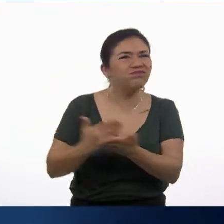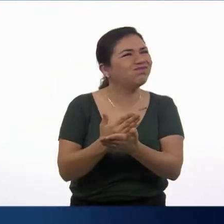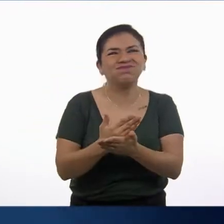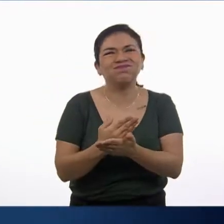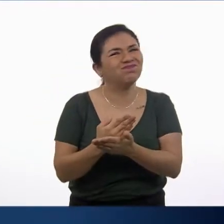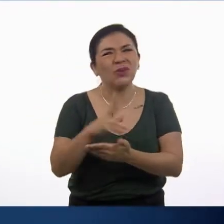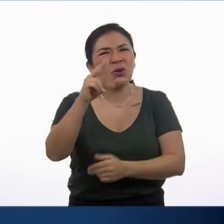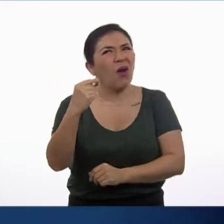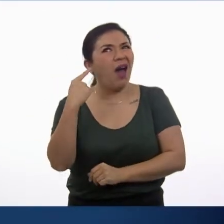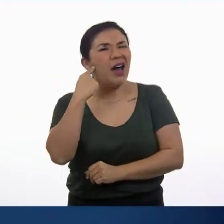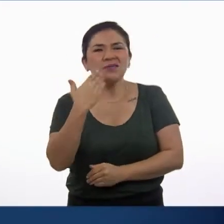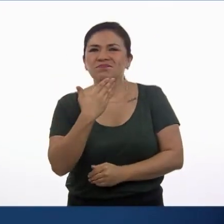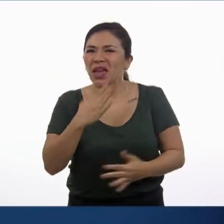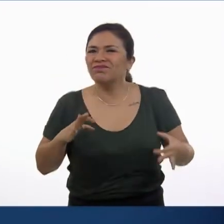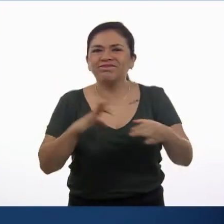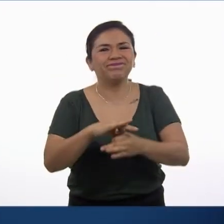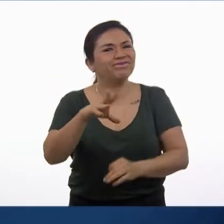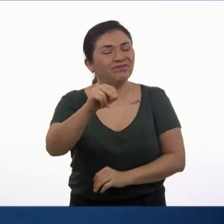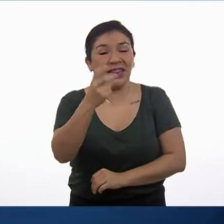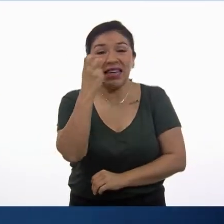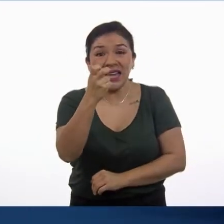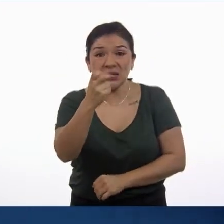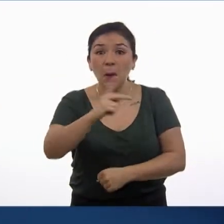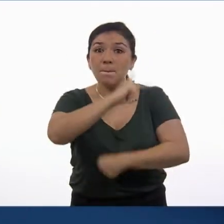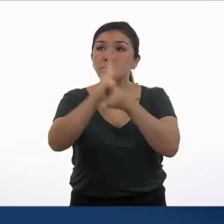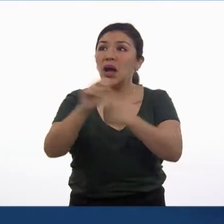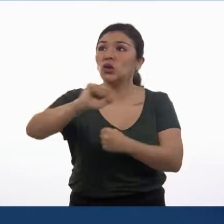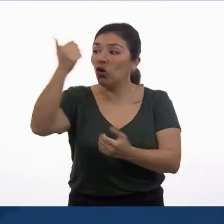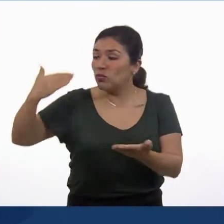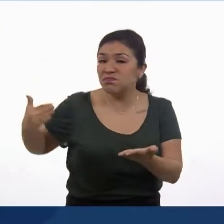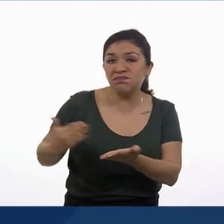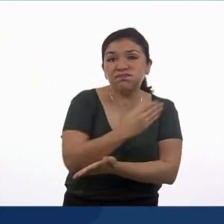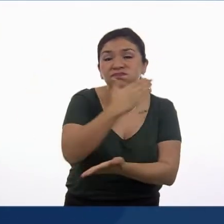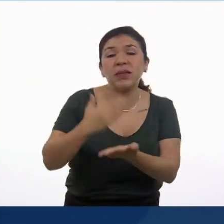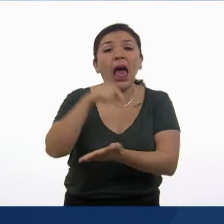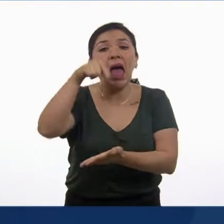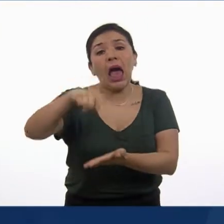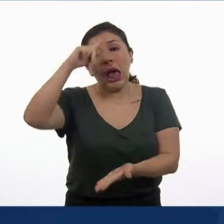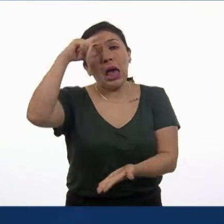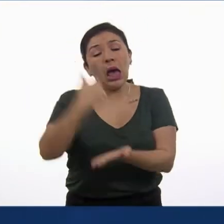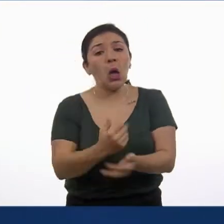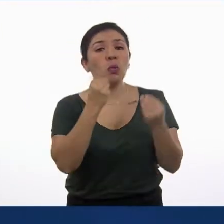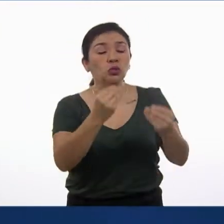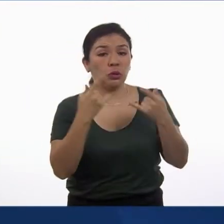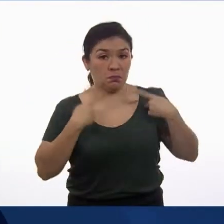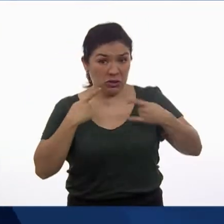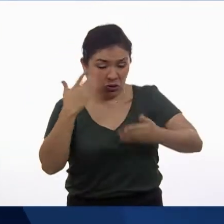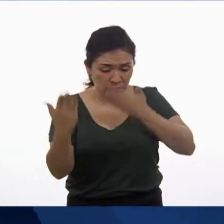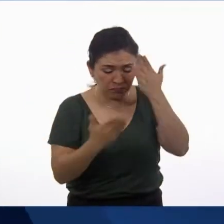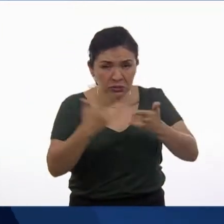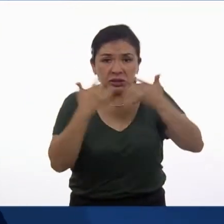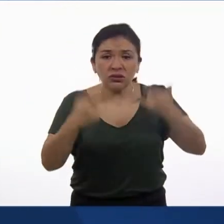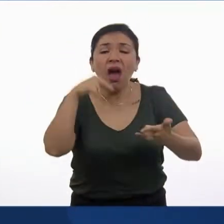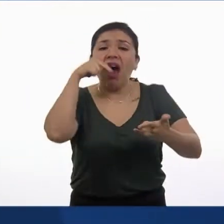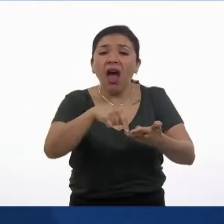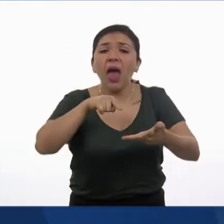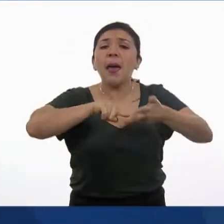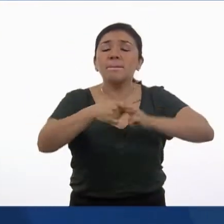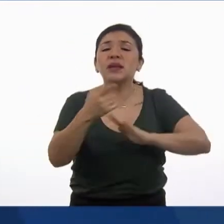nada. Precisamente, las invasiones indoarias marcan para muchos historiadores el inicio de la historia